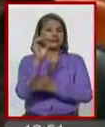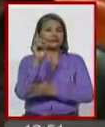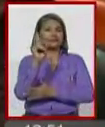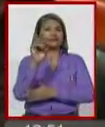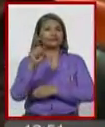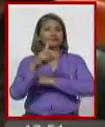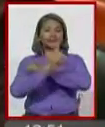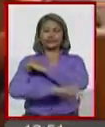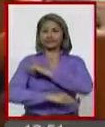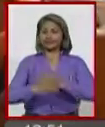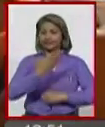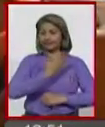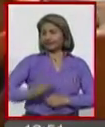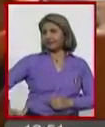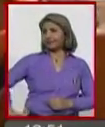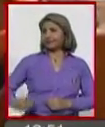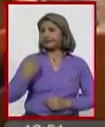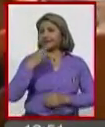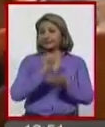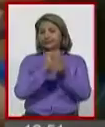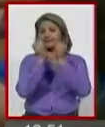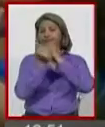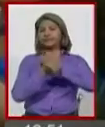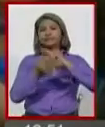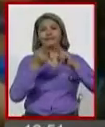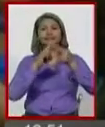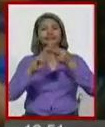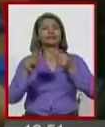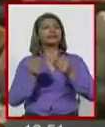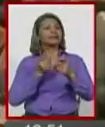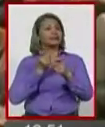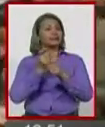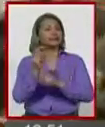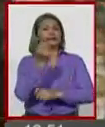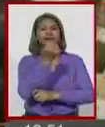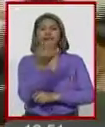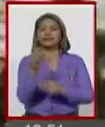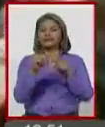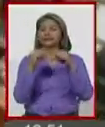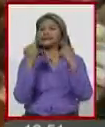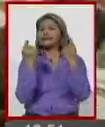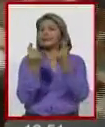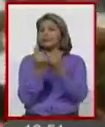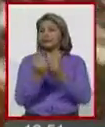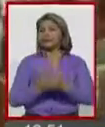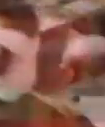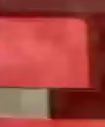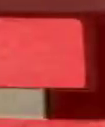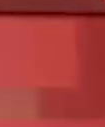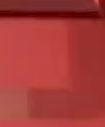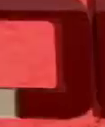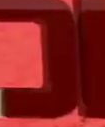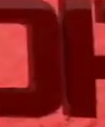del sistema penal. El presidente no descartó la modificación de los artículos que afecten a algún sector de la población.